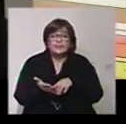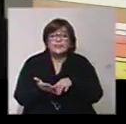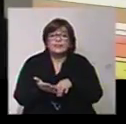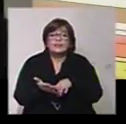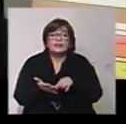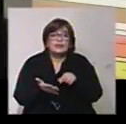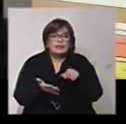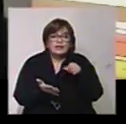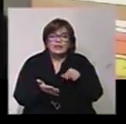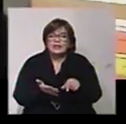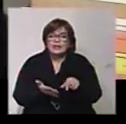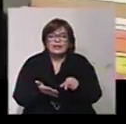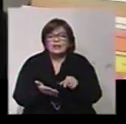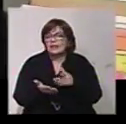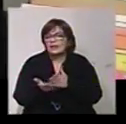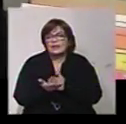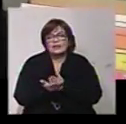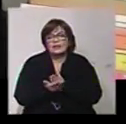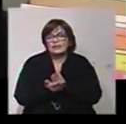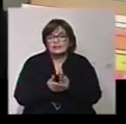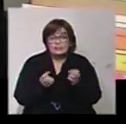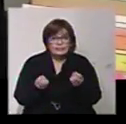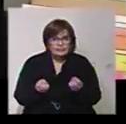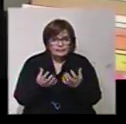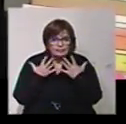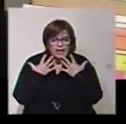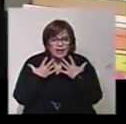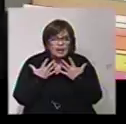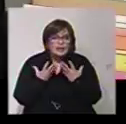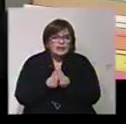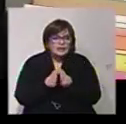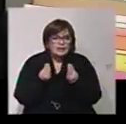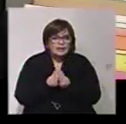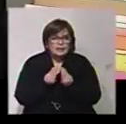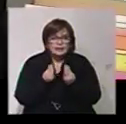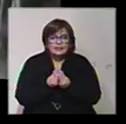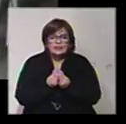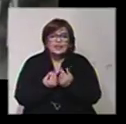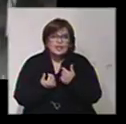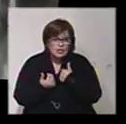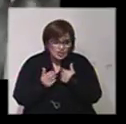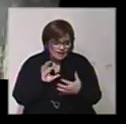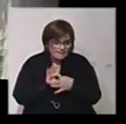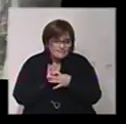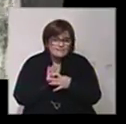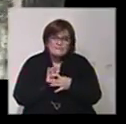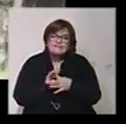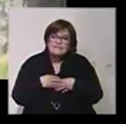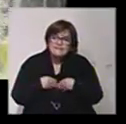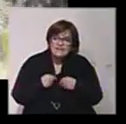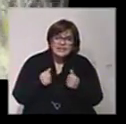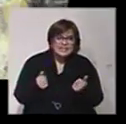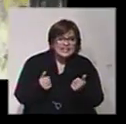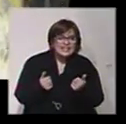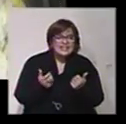Y me había siempre impactado mucho. Yo me sentía como muy cercana a él, lo